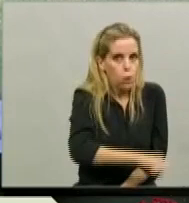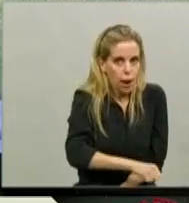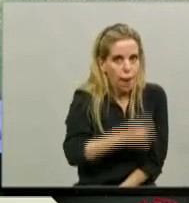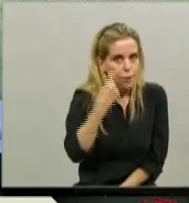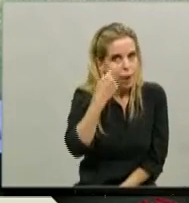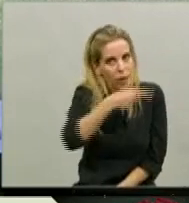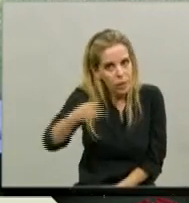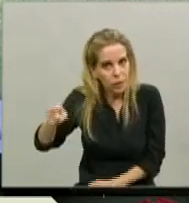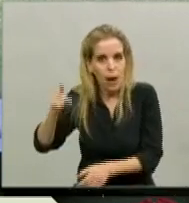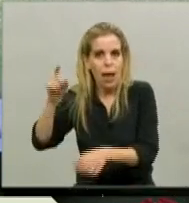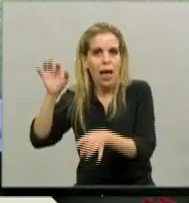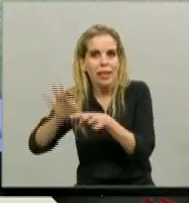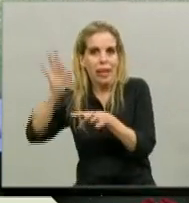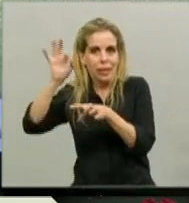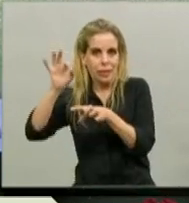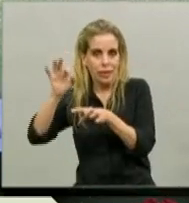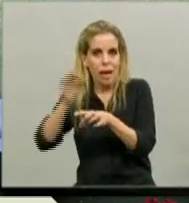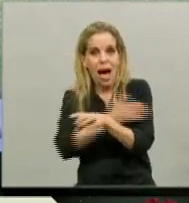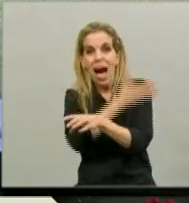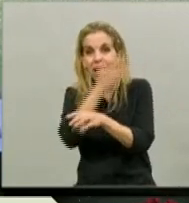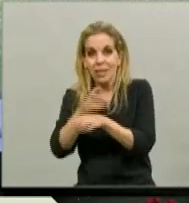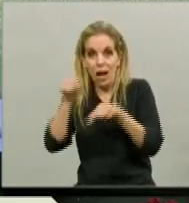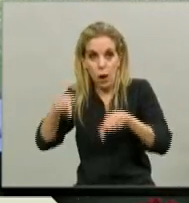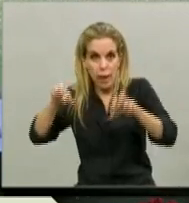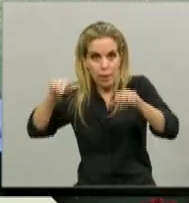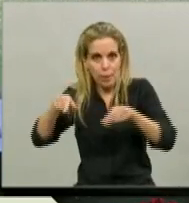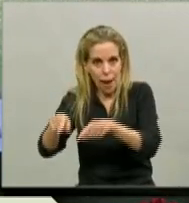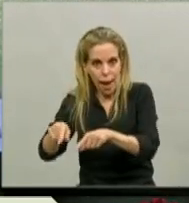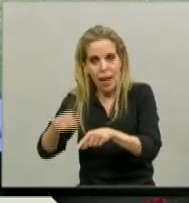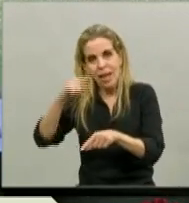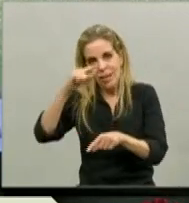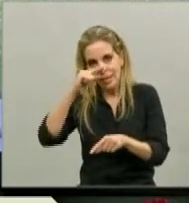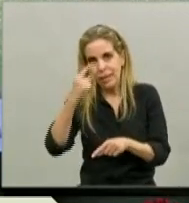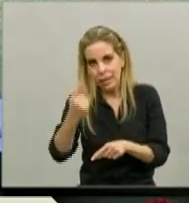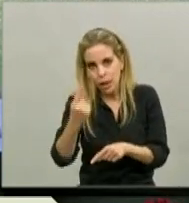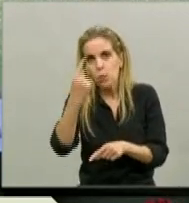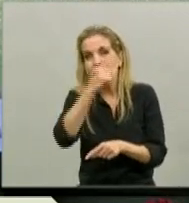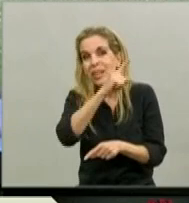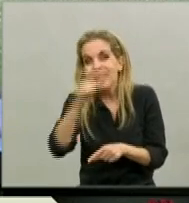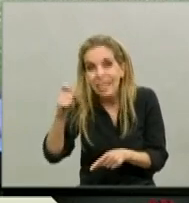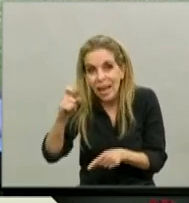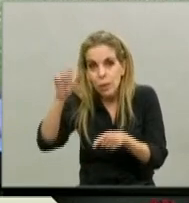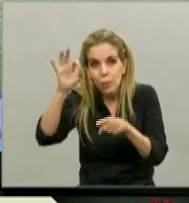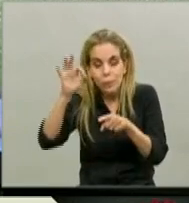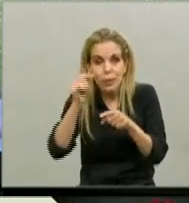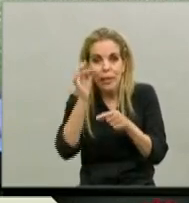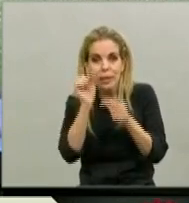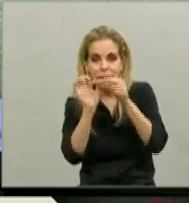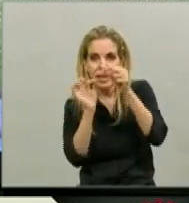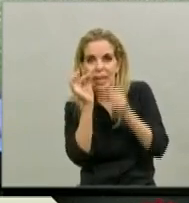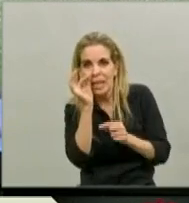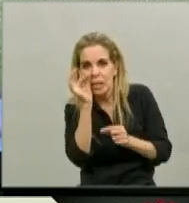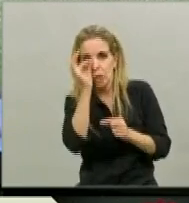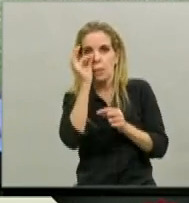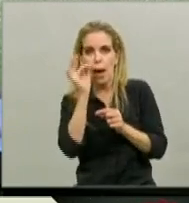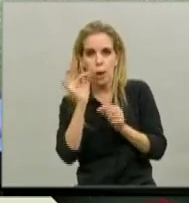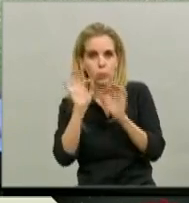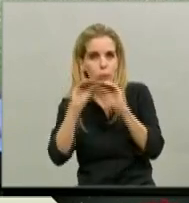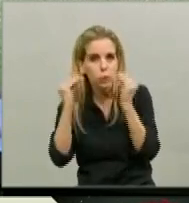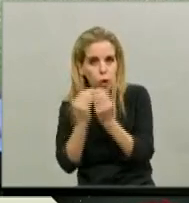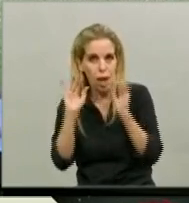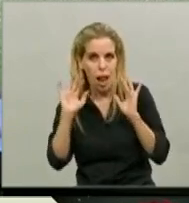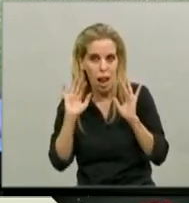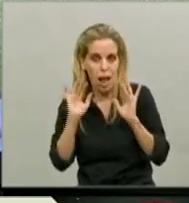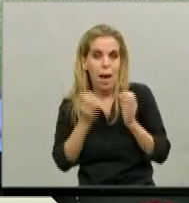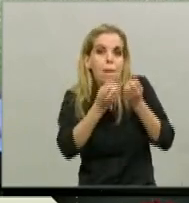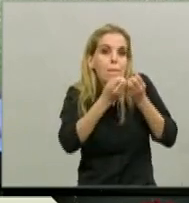Ya se hicieron por este sistema 71.100 testeos de hisopado. Arrancamos con menos de